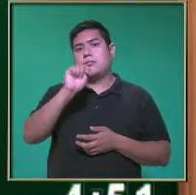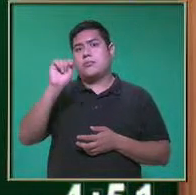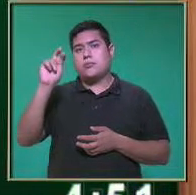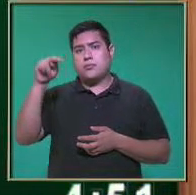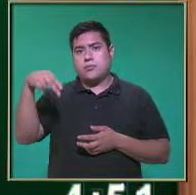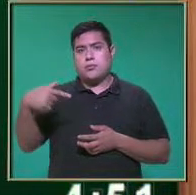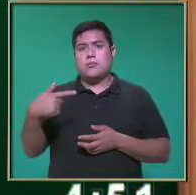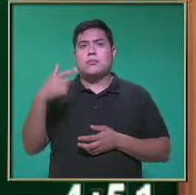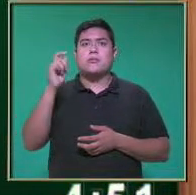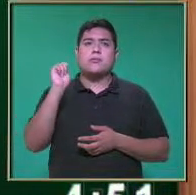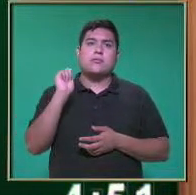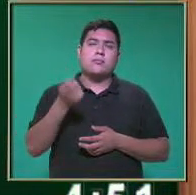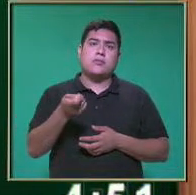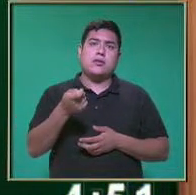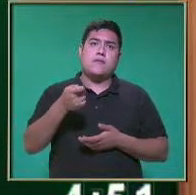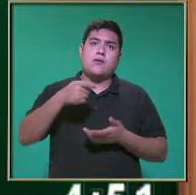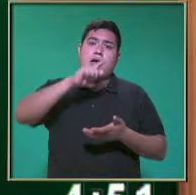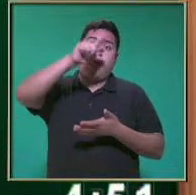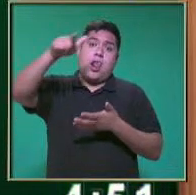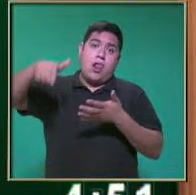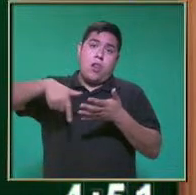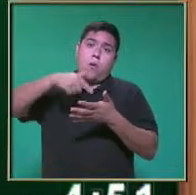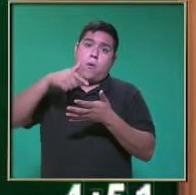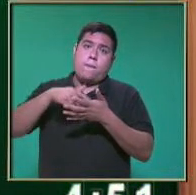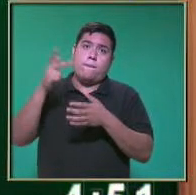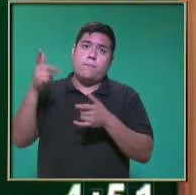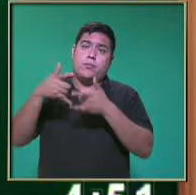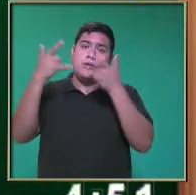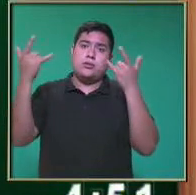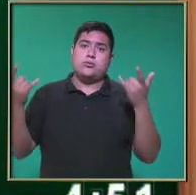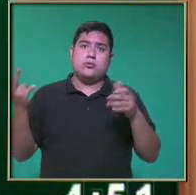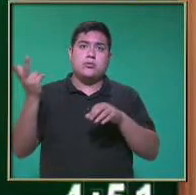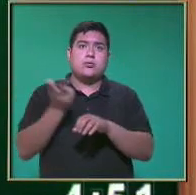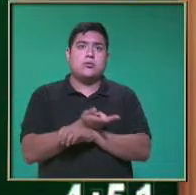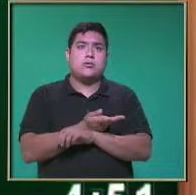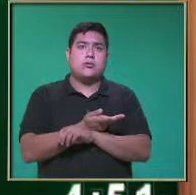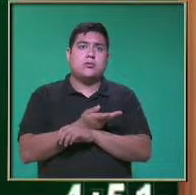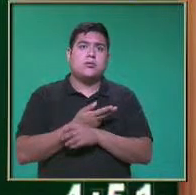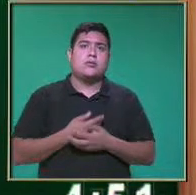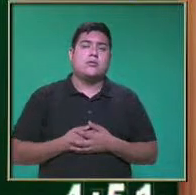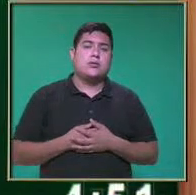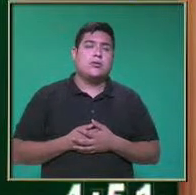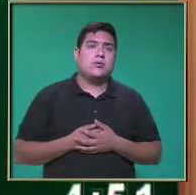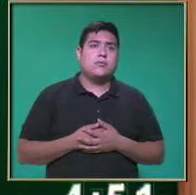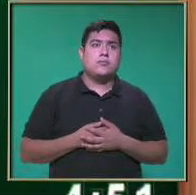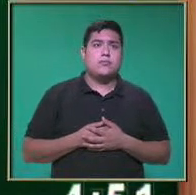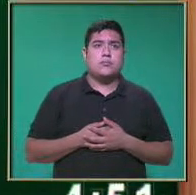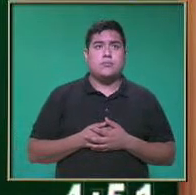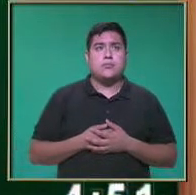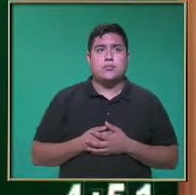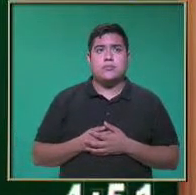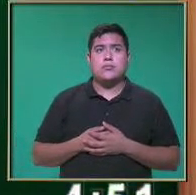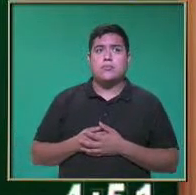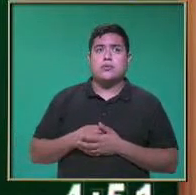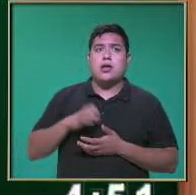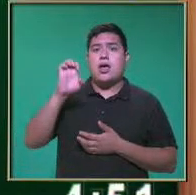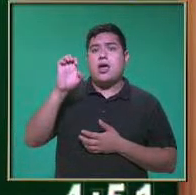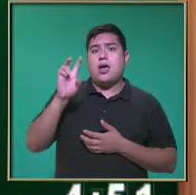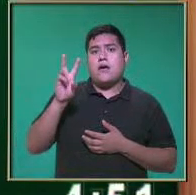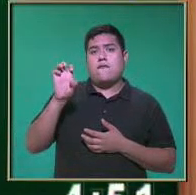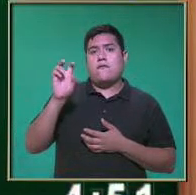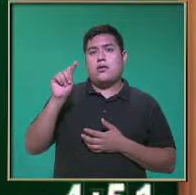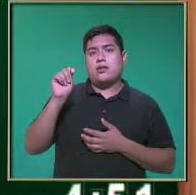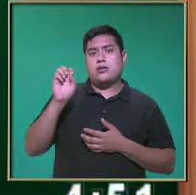story happens. Es el lugar en donde sucede la historia. The setting, la locación. Then we have the events.